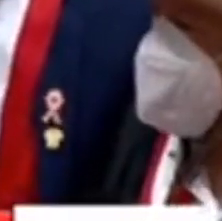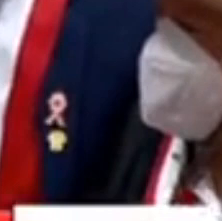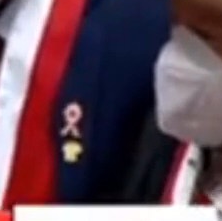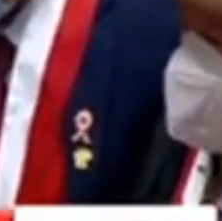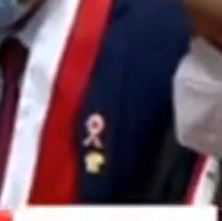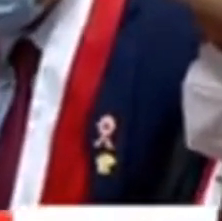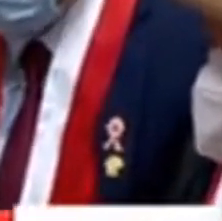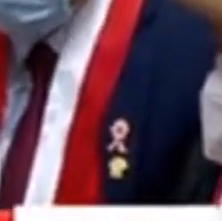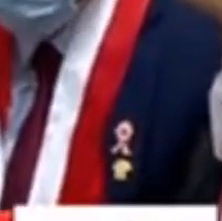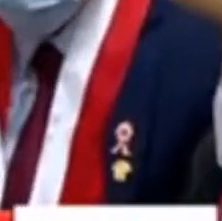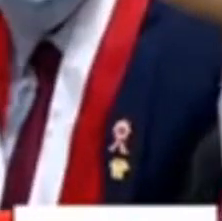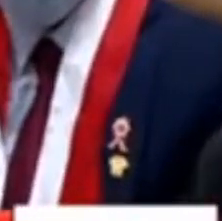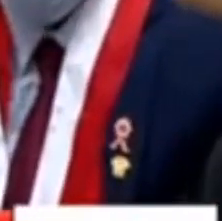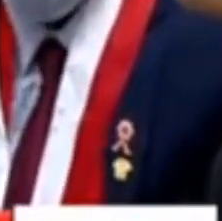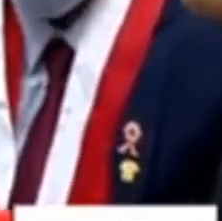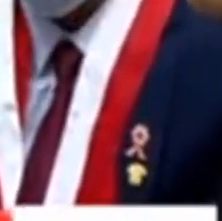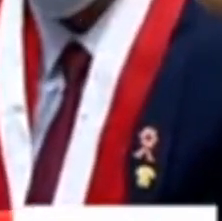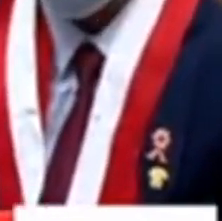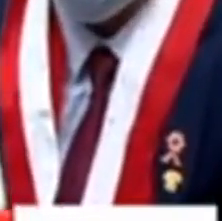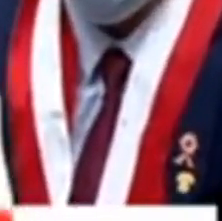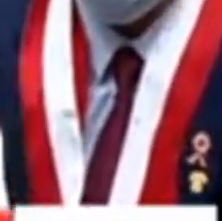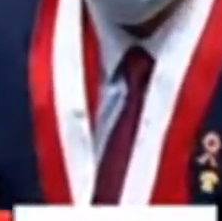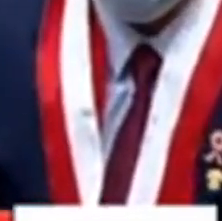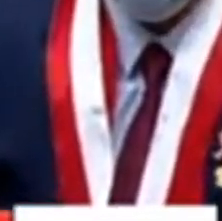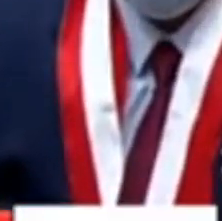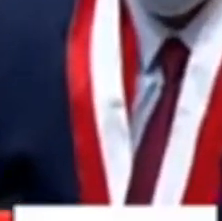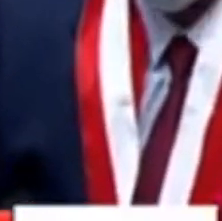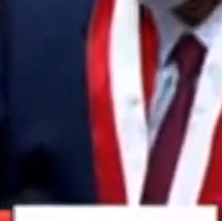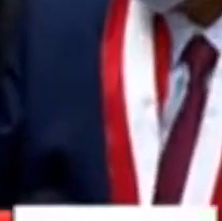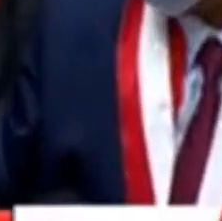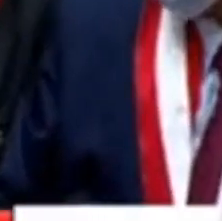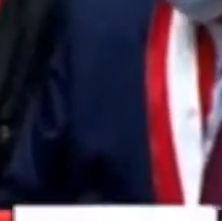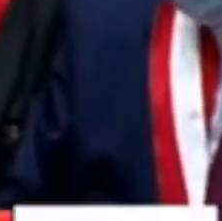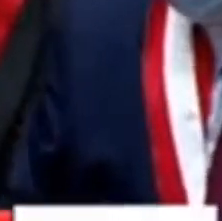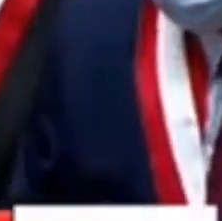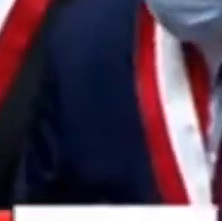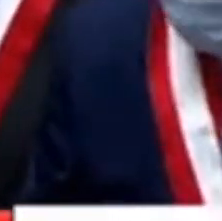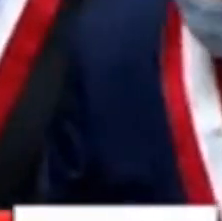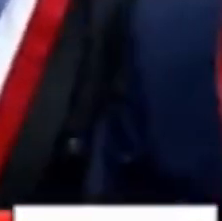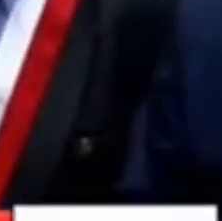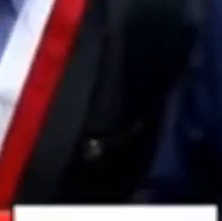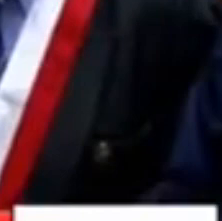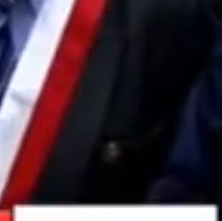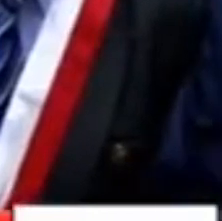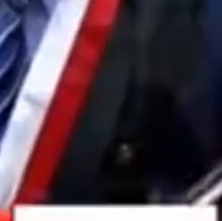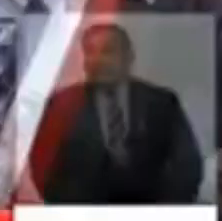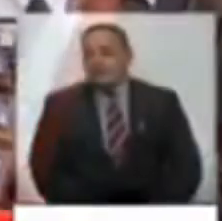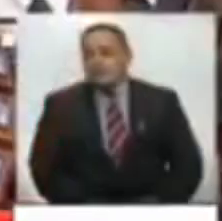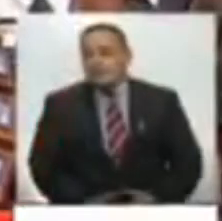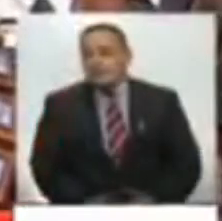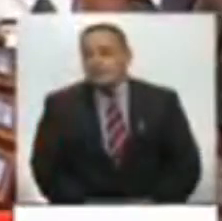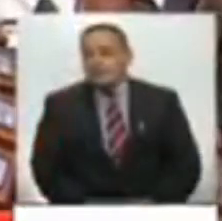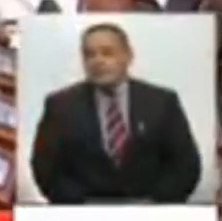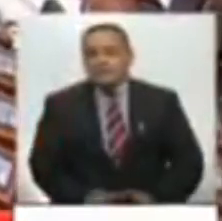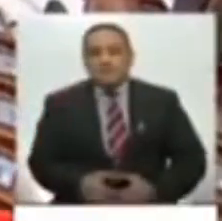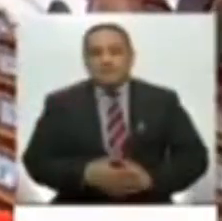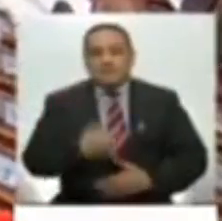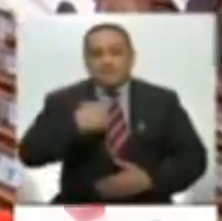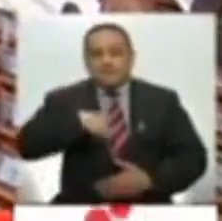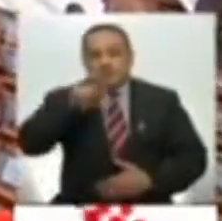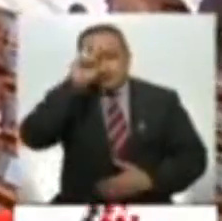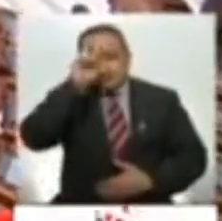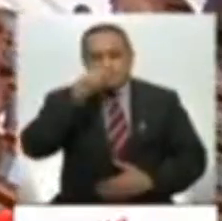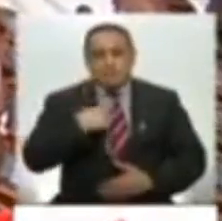estos momentos se ve la foto protocolar de la bancada de Perú Libre. También indicar